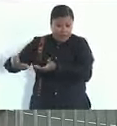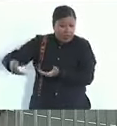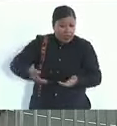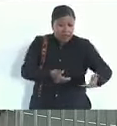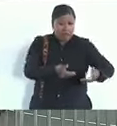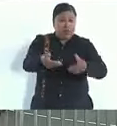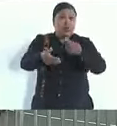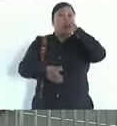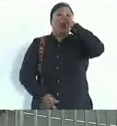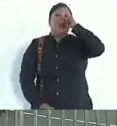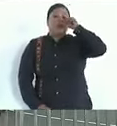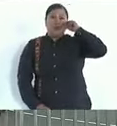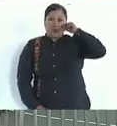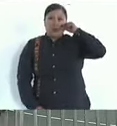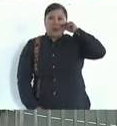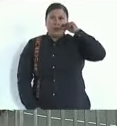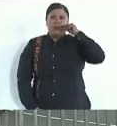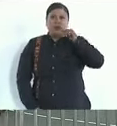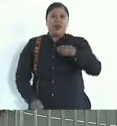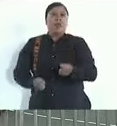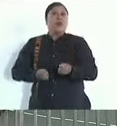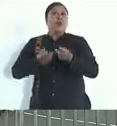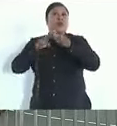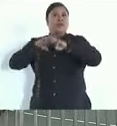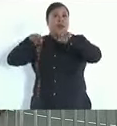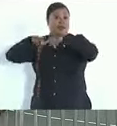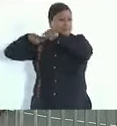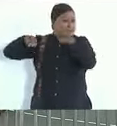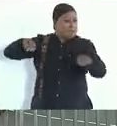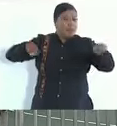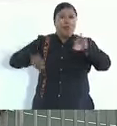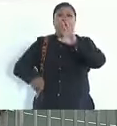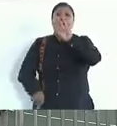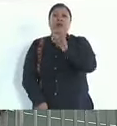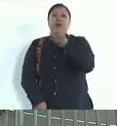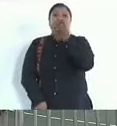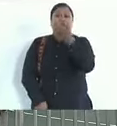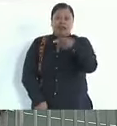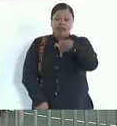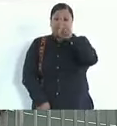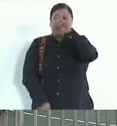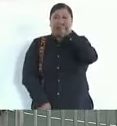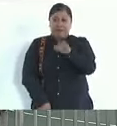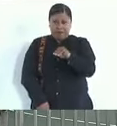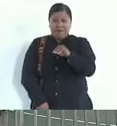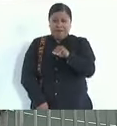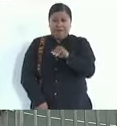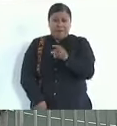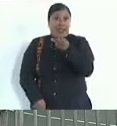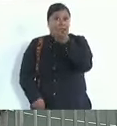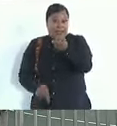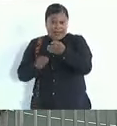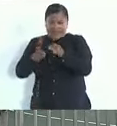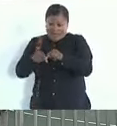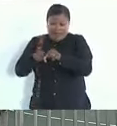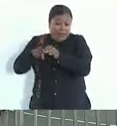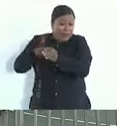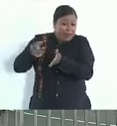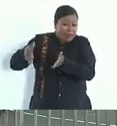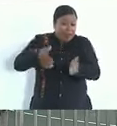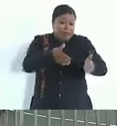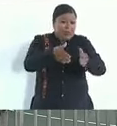Juárez tiene una longitud de 43 kilómetros, parte de esta comunidad de